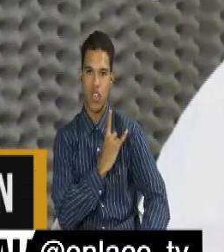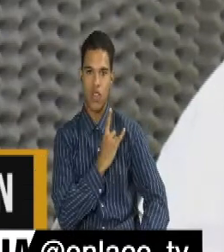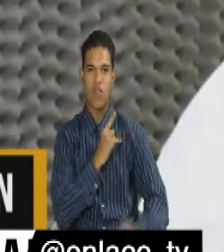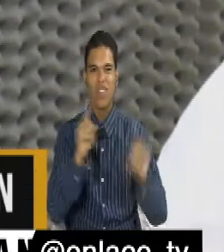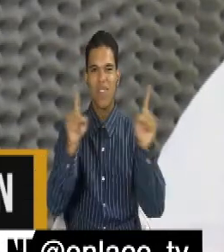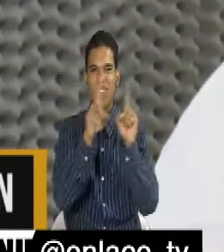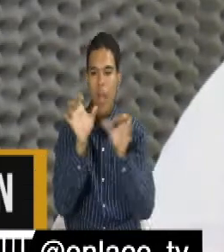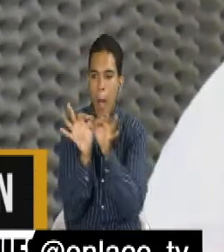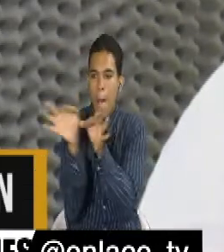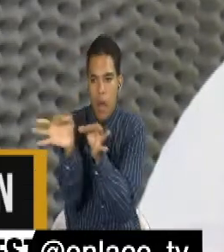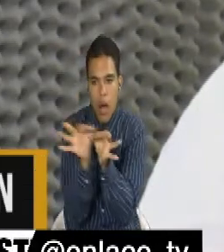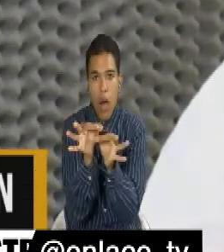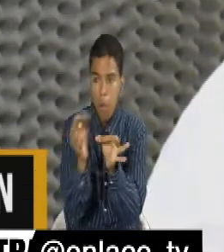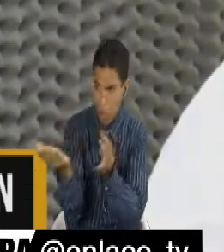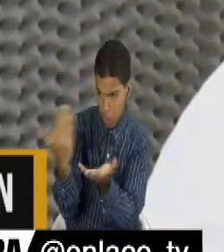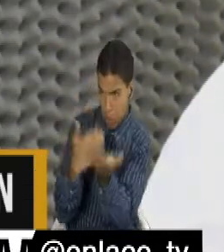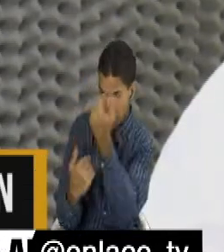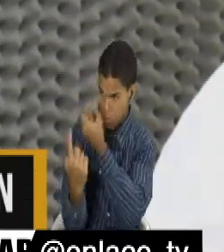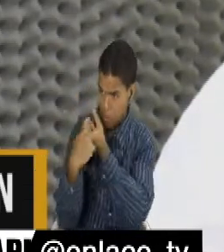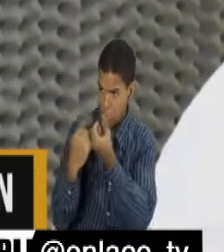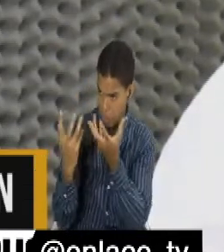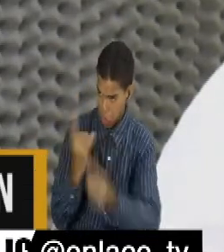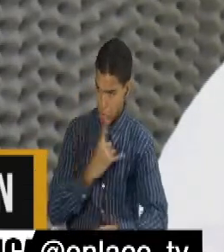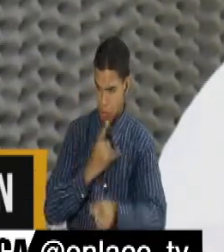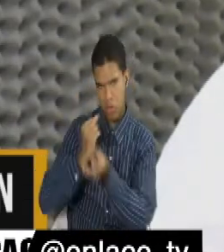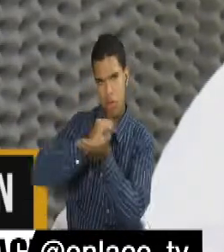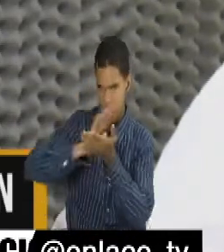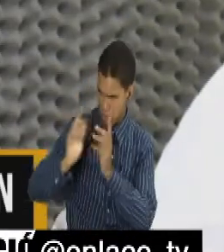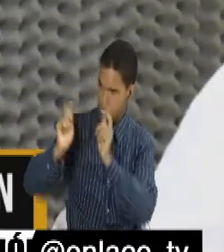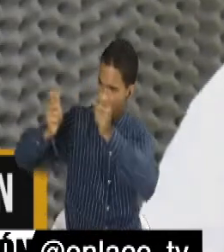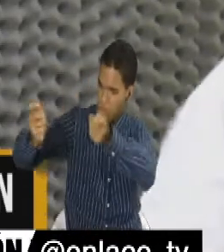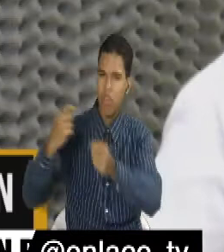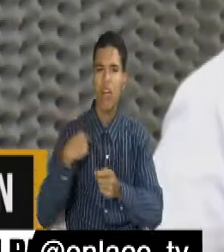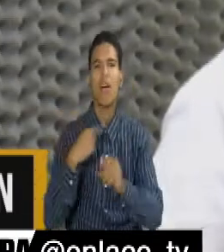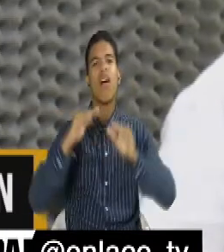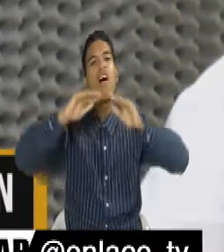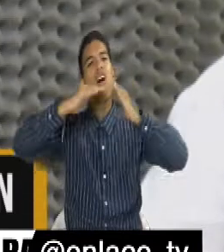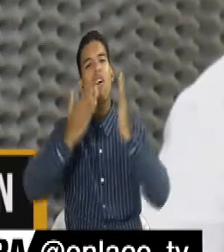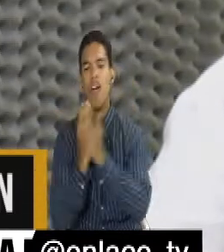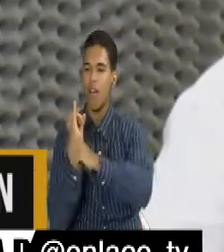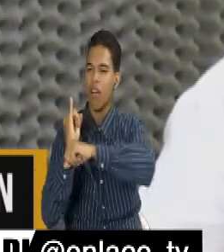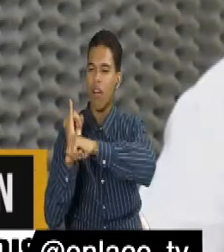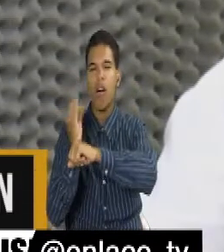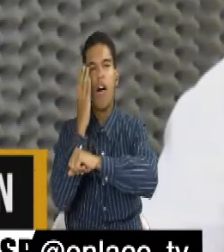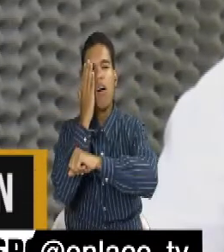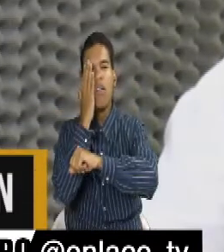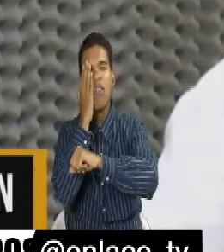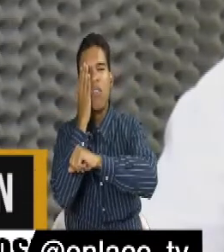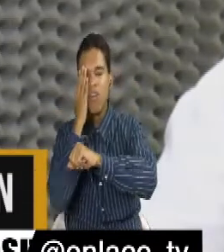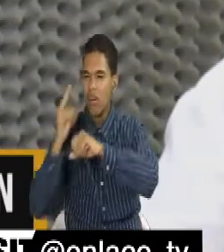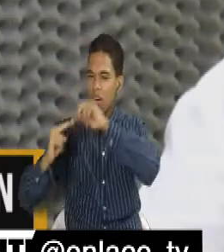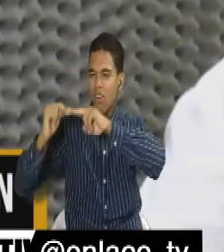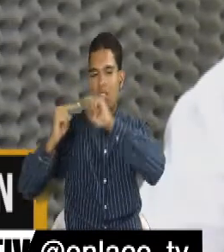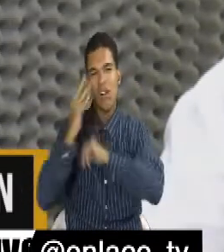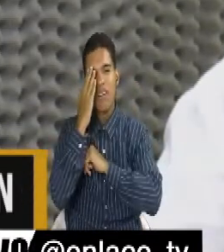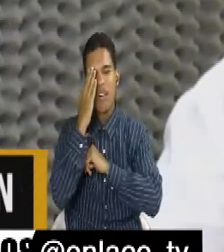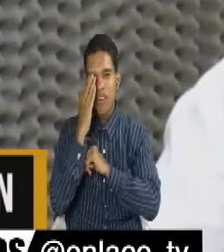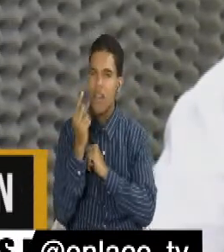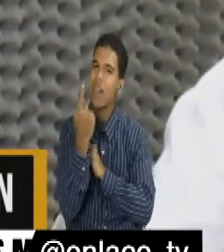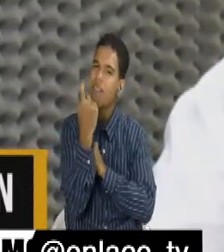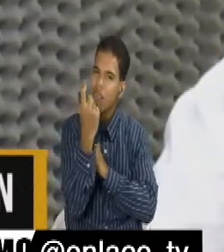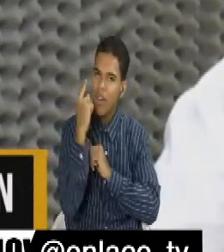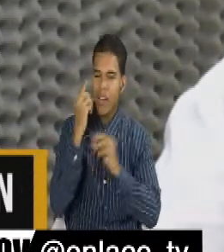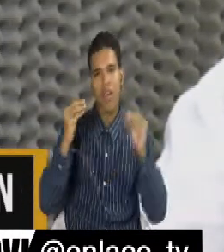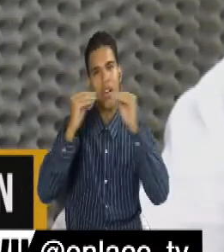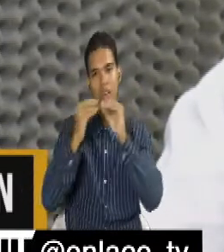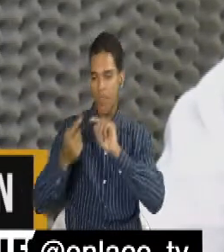corregimiento. Revisar también un poco al tema de la Escuela de Cine Galopón, pues está presente algunas dificultades y pues allí el